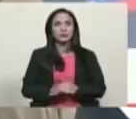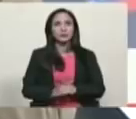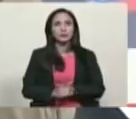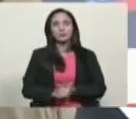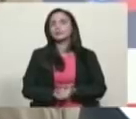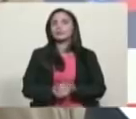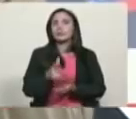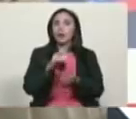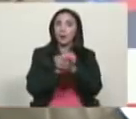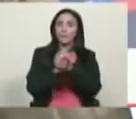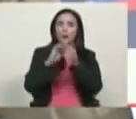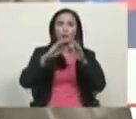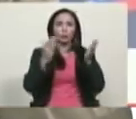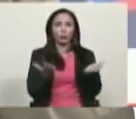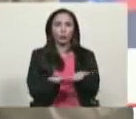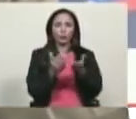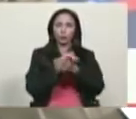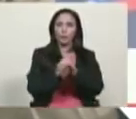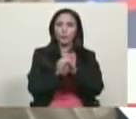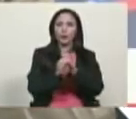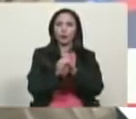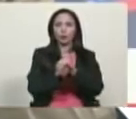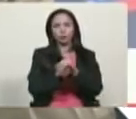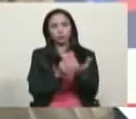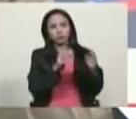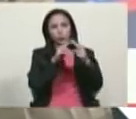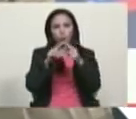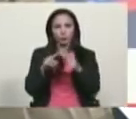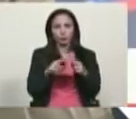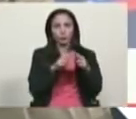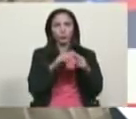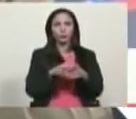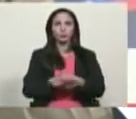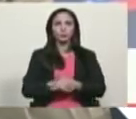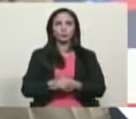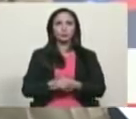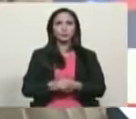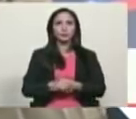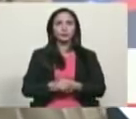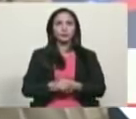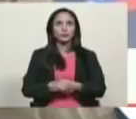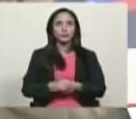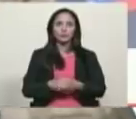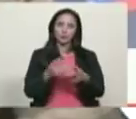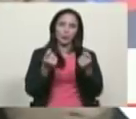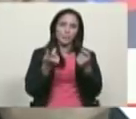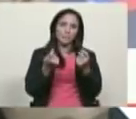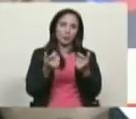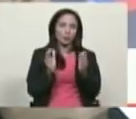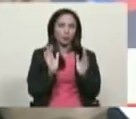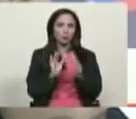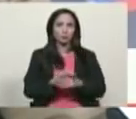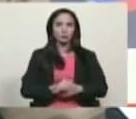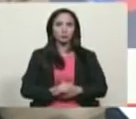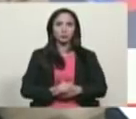Tuvimos amigos en el mundo, pocos,